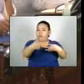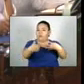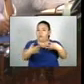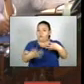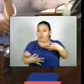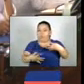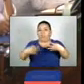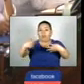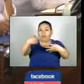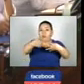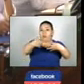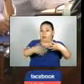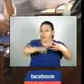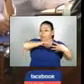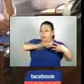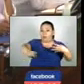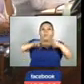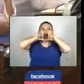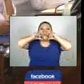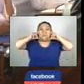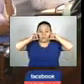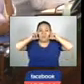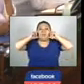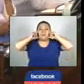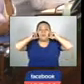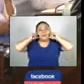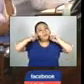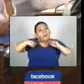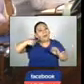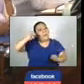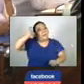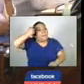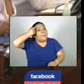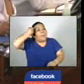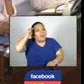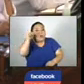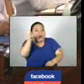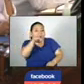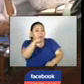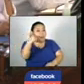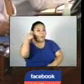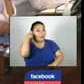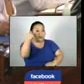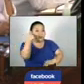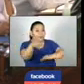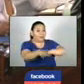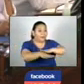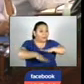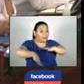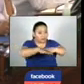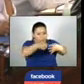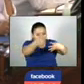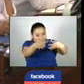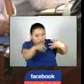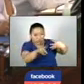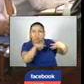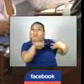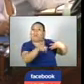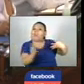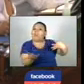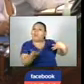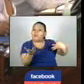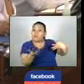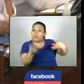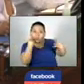uso de la mascarilla. Me parece que el fundamento más importante de todo este decreto está en el considerando